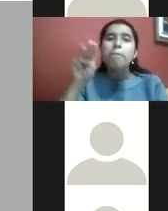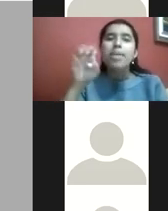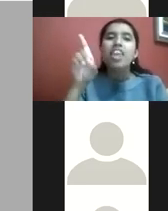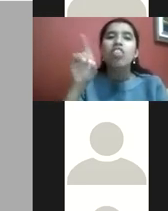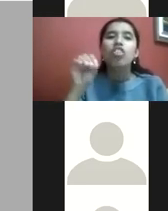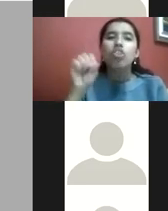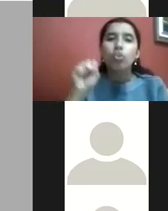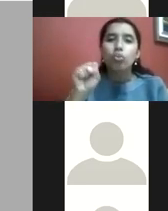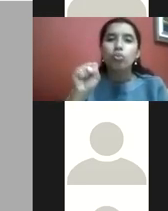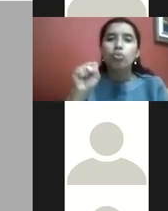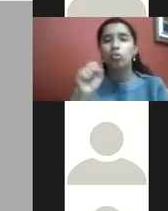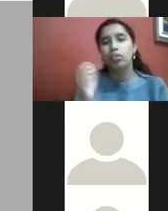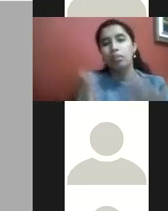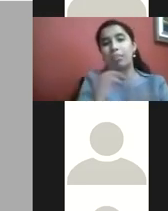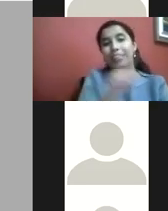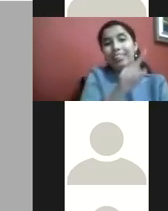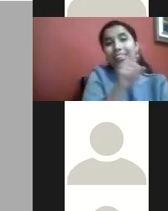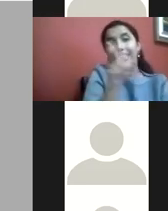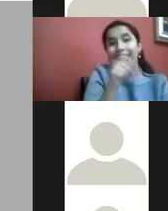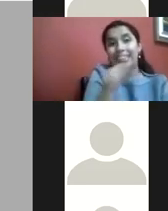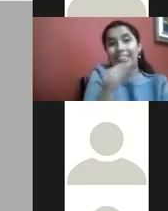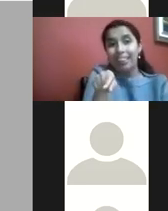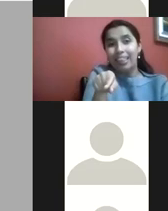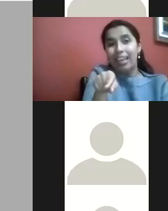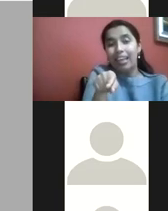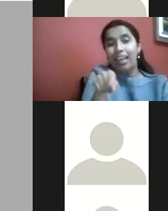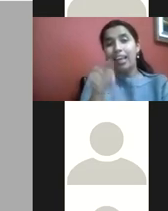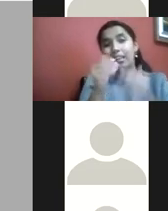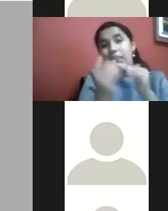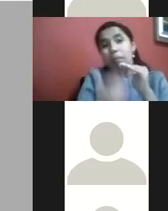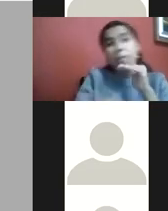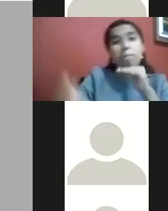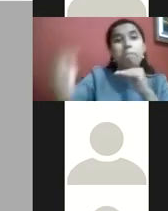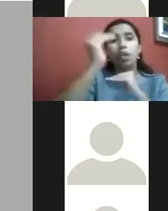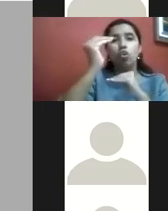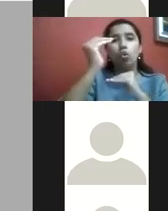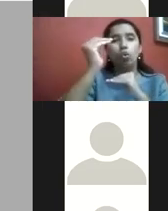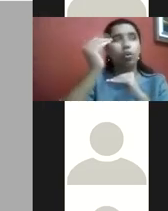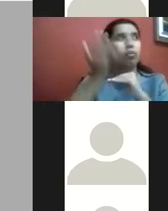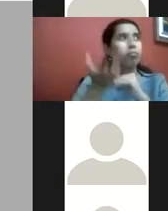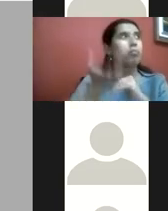Entonces la probabilidad de que Z sea mayor